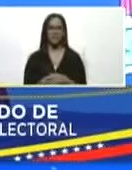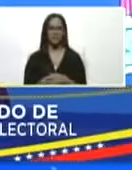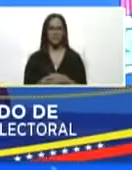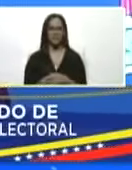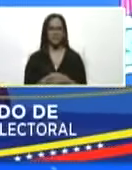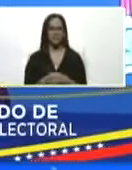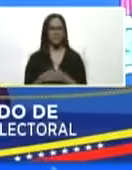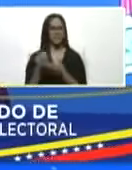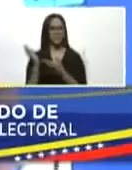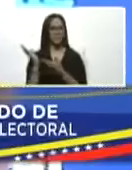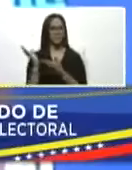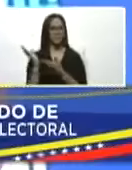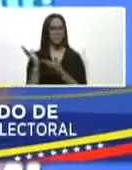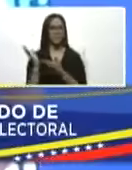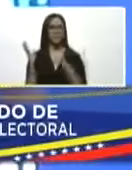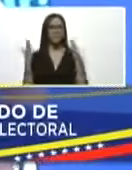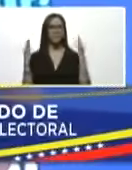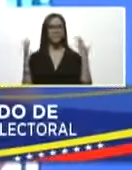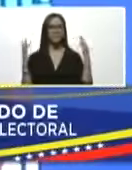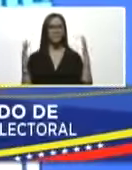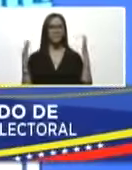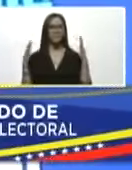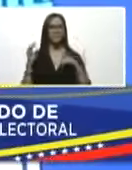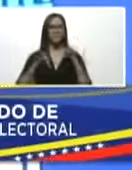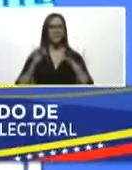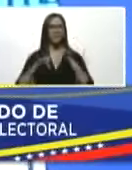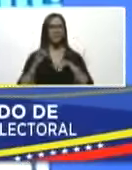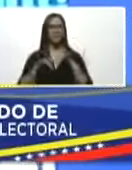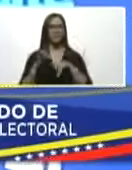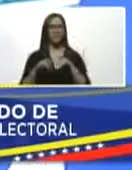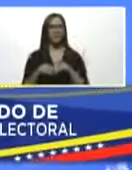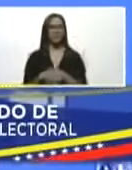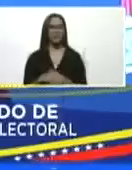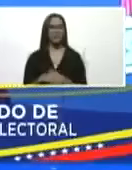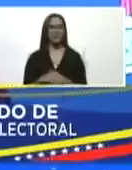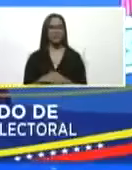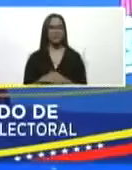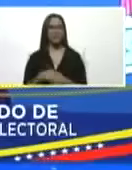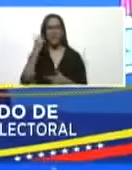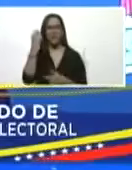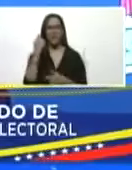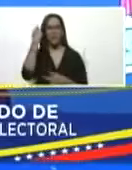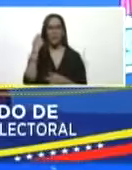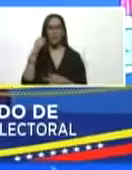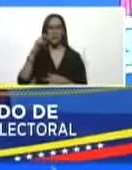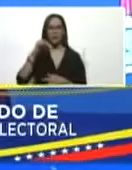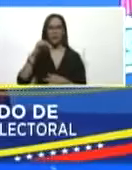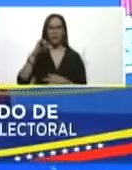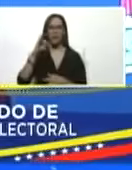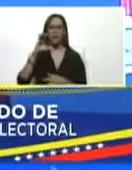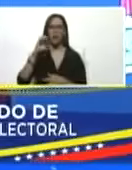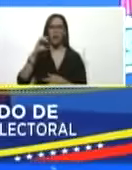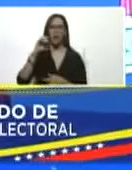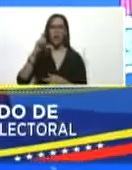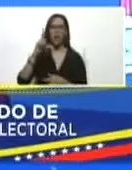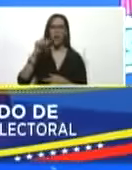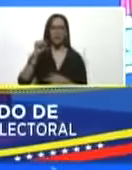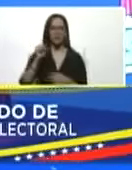Gómez. Tendrá en la Secretaría de Ejecutiva a el diputado Nicolás Ernesto Maduro